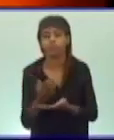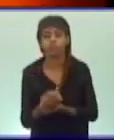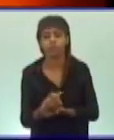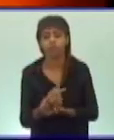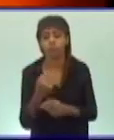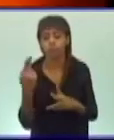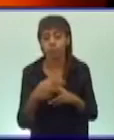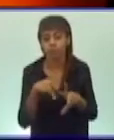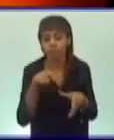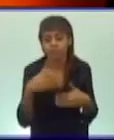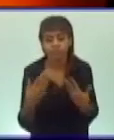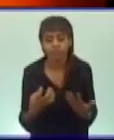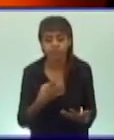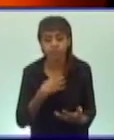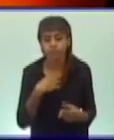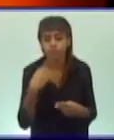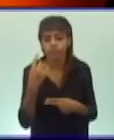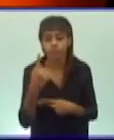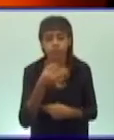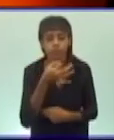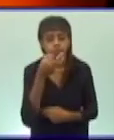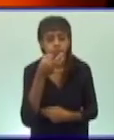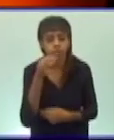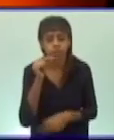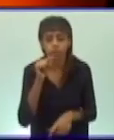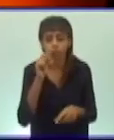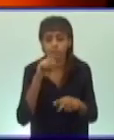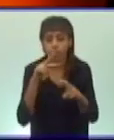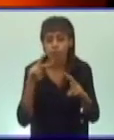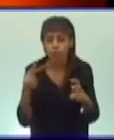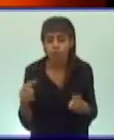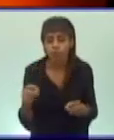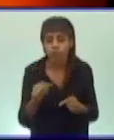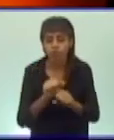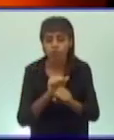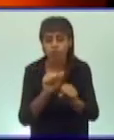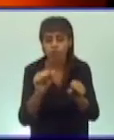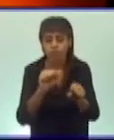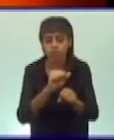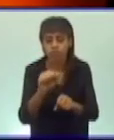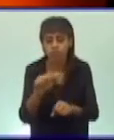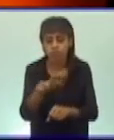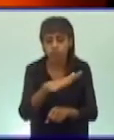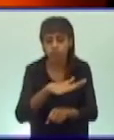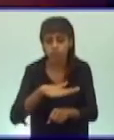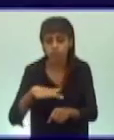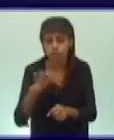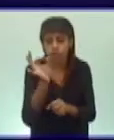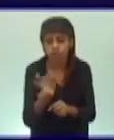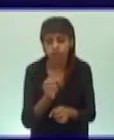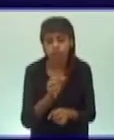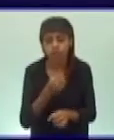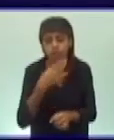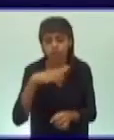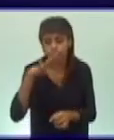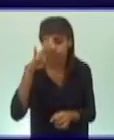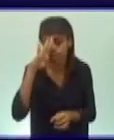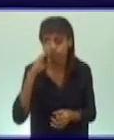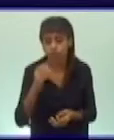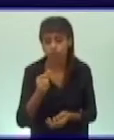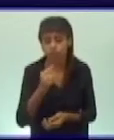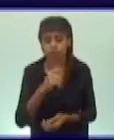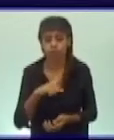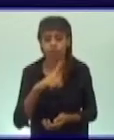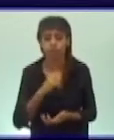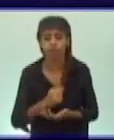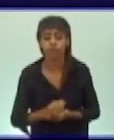Para ello, tendríamos que analizar cuáles eran las situaciones reales de la economía cubana. Pues bien, recordemos